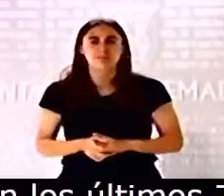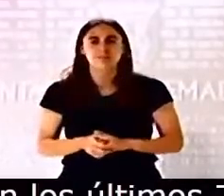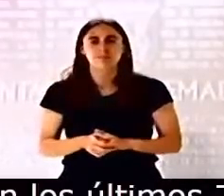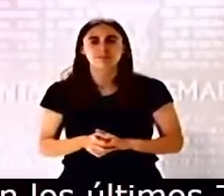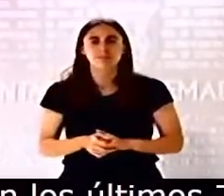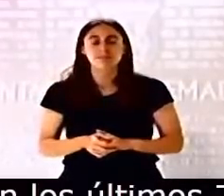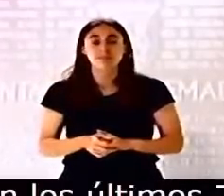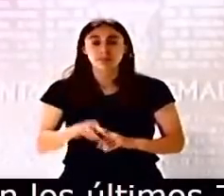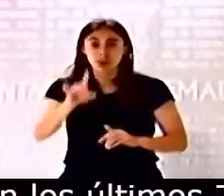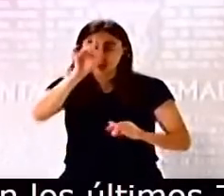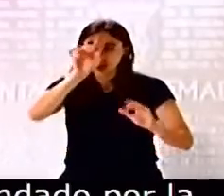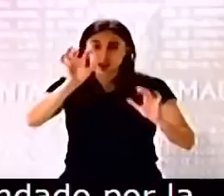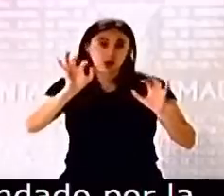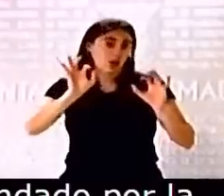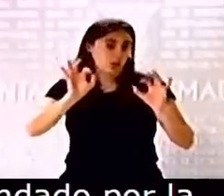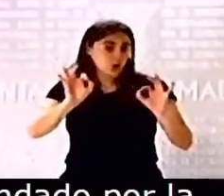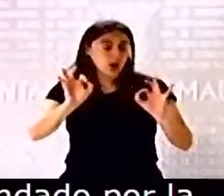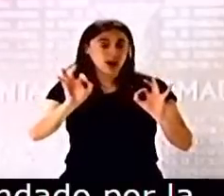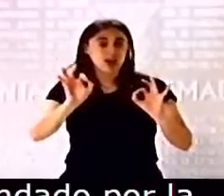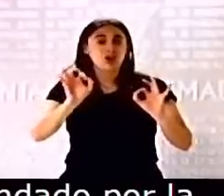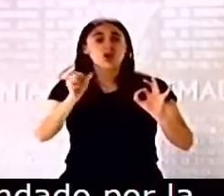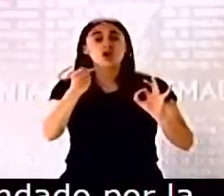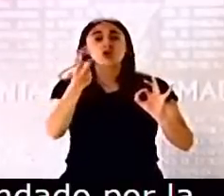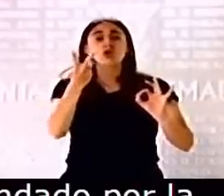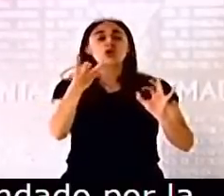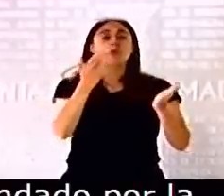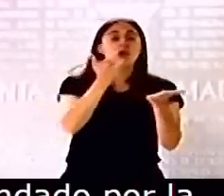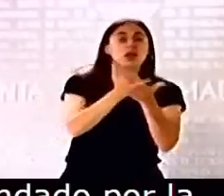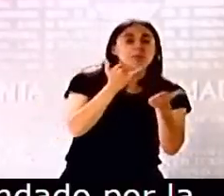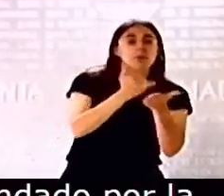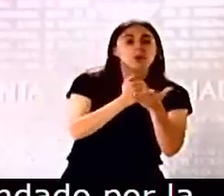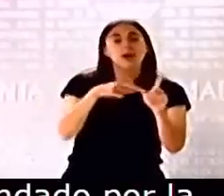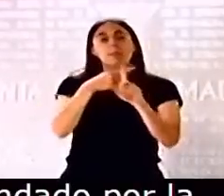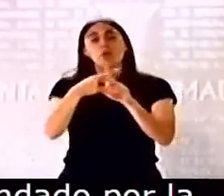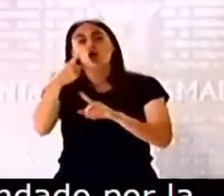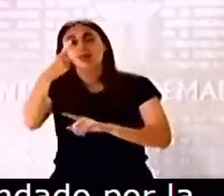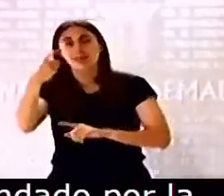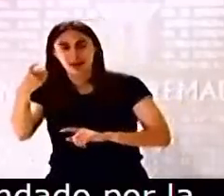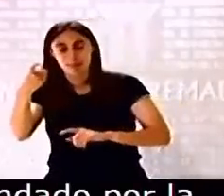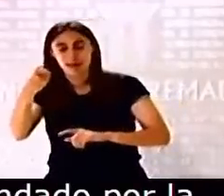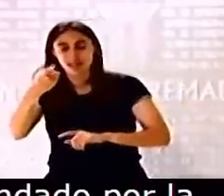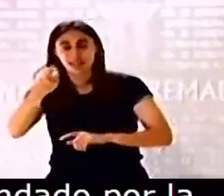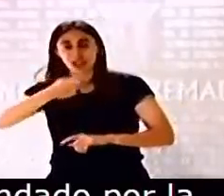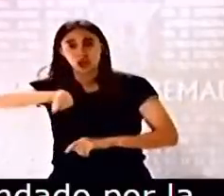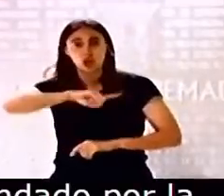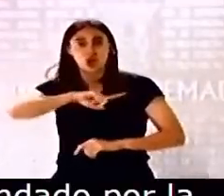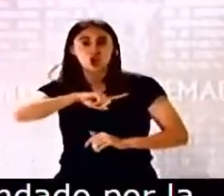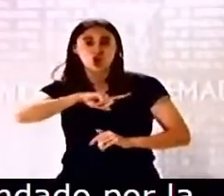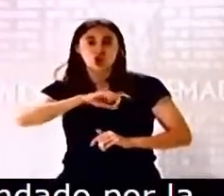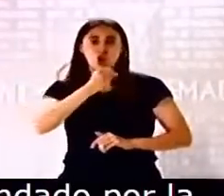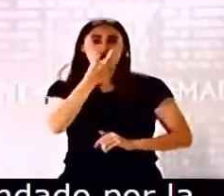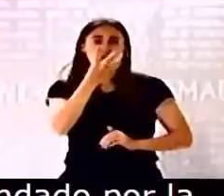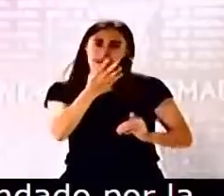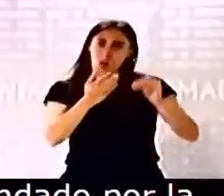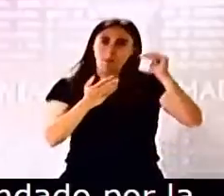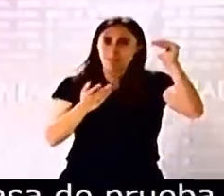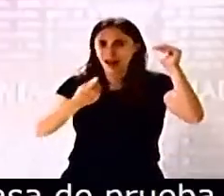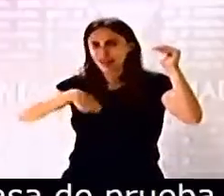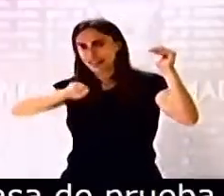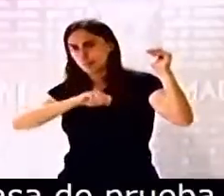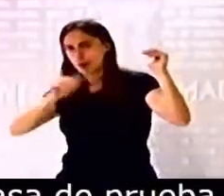Indudablemente, la tasa de pruebas por cada 100.000 habitantes es superior a la media del país. La media del país se sitúa